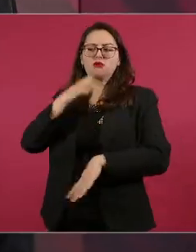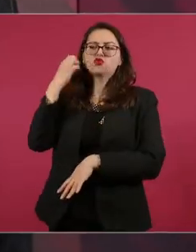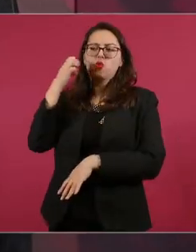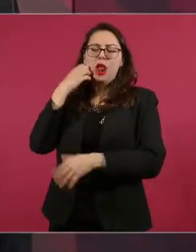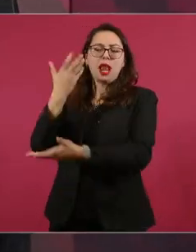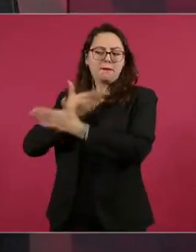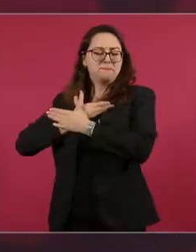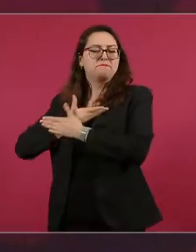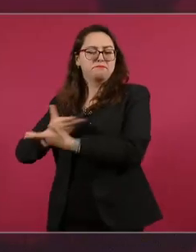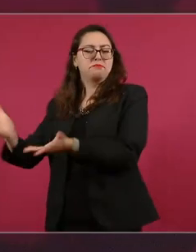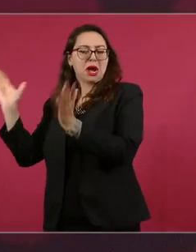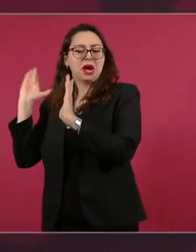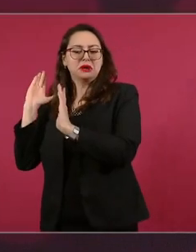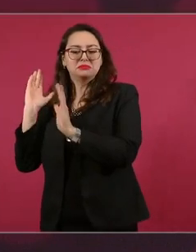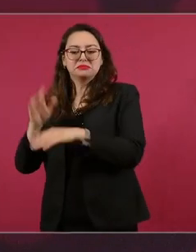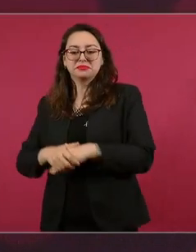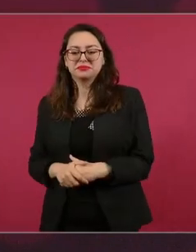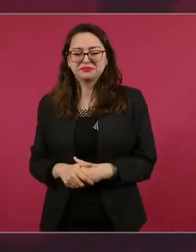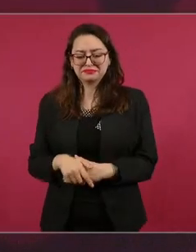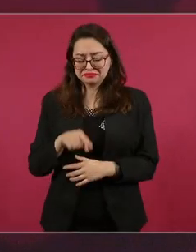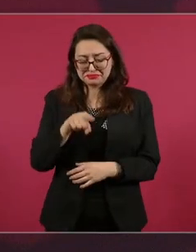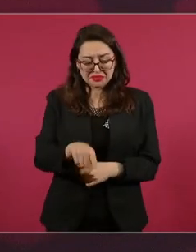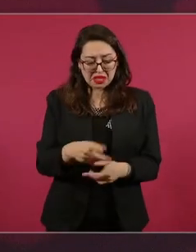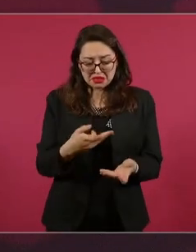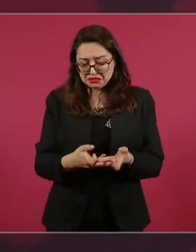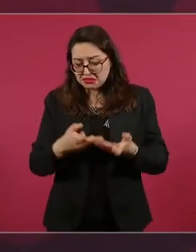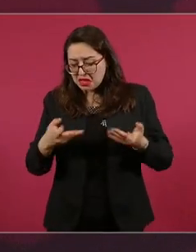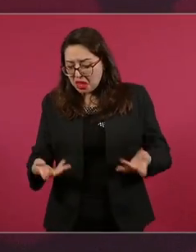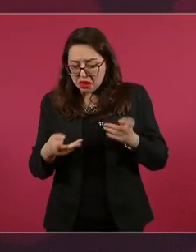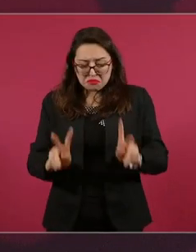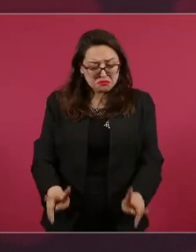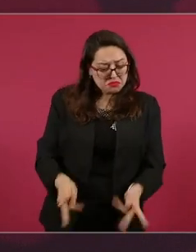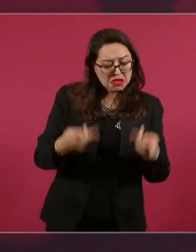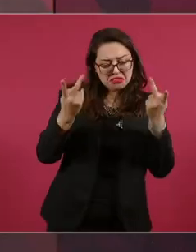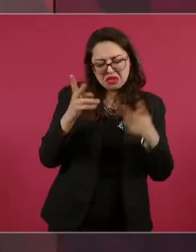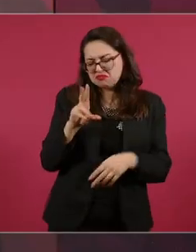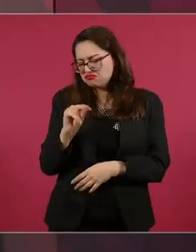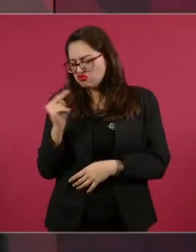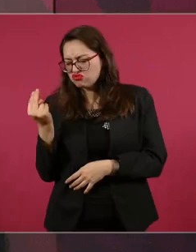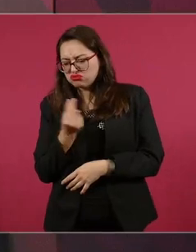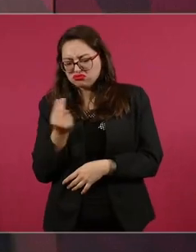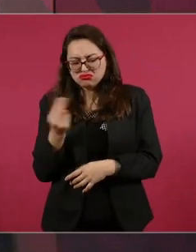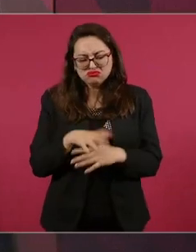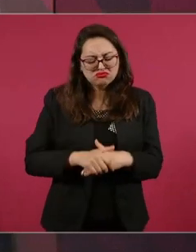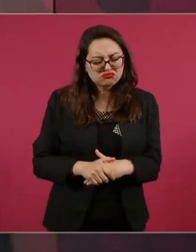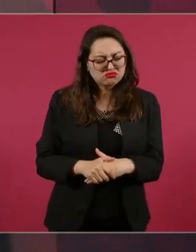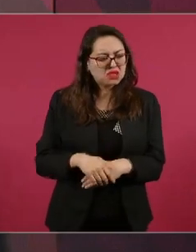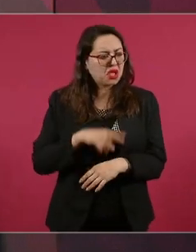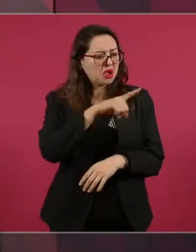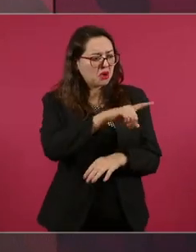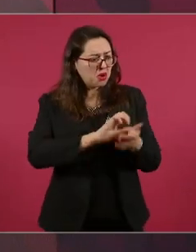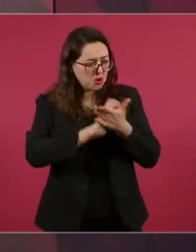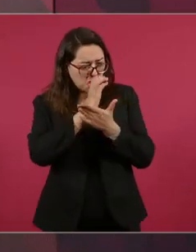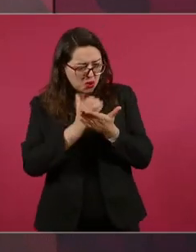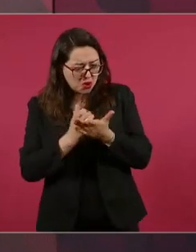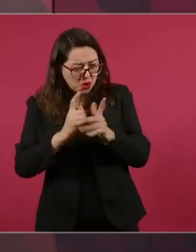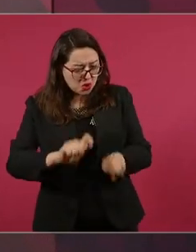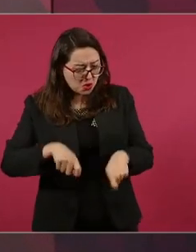de que se convierta ese espacio en un parque, en una reserva